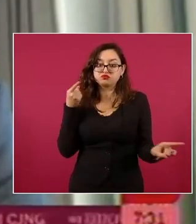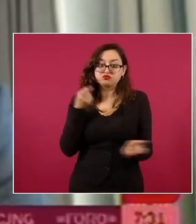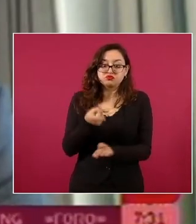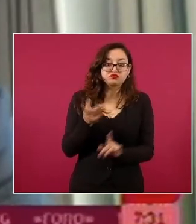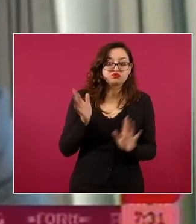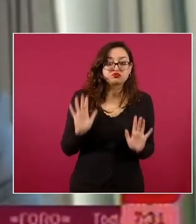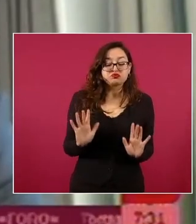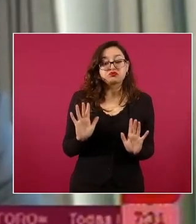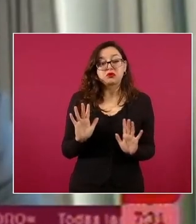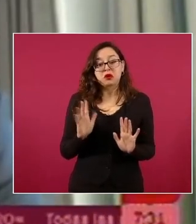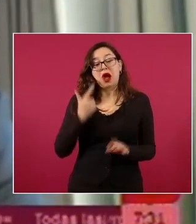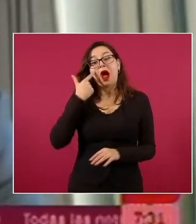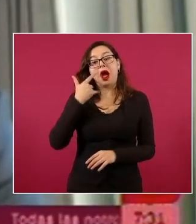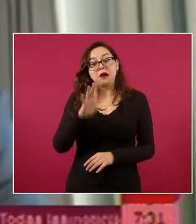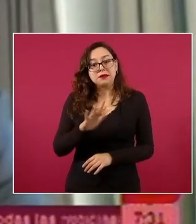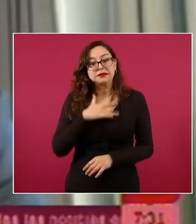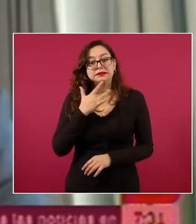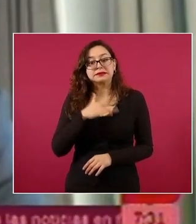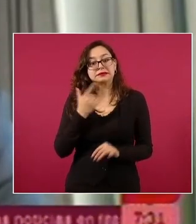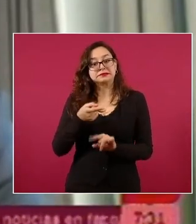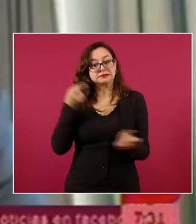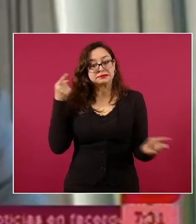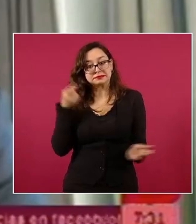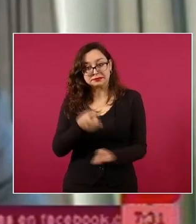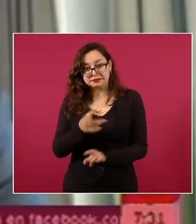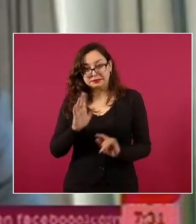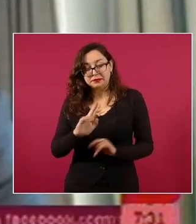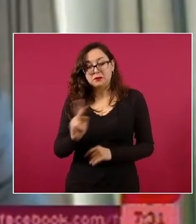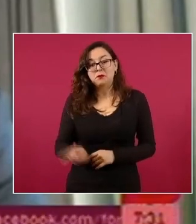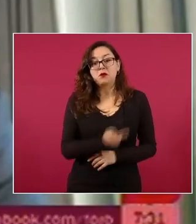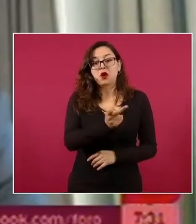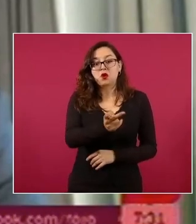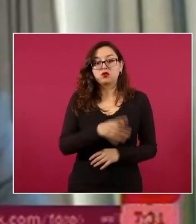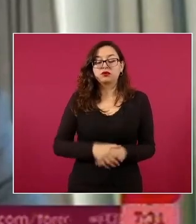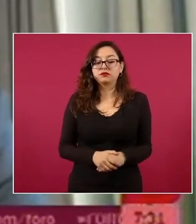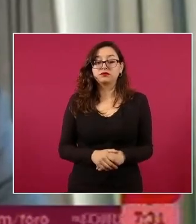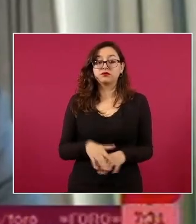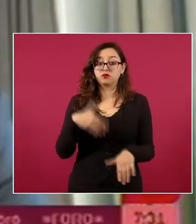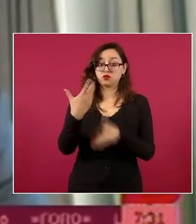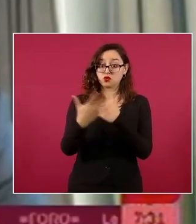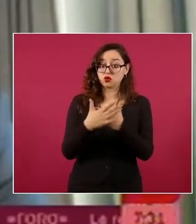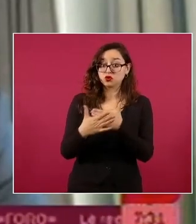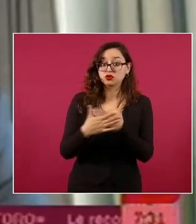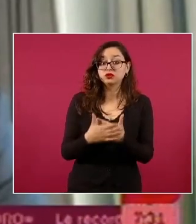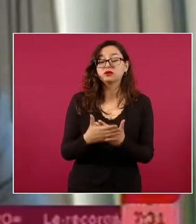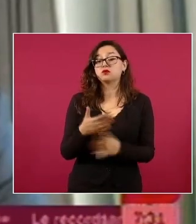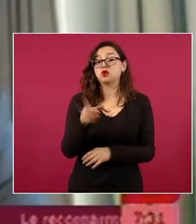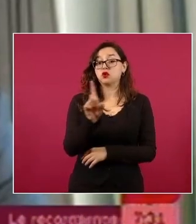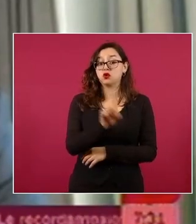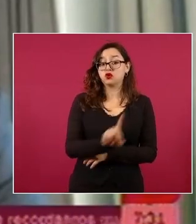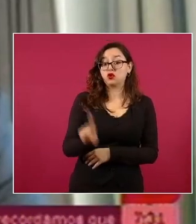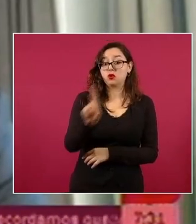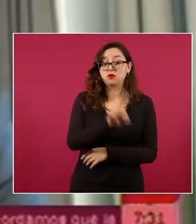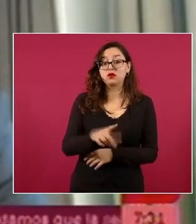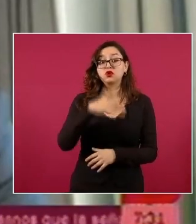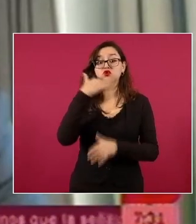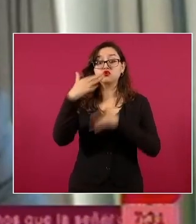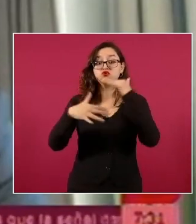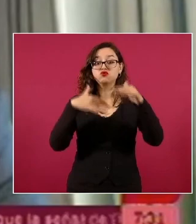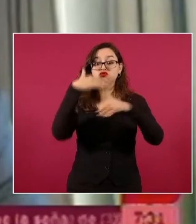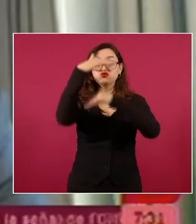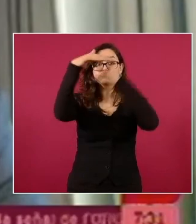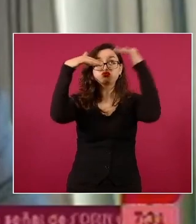voy a provocar. Que anuncian que iba a haber una contingencia ambiental en la Ciudad de México para que la gente